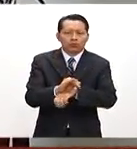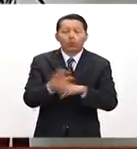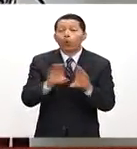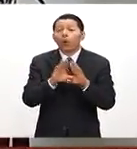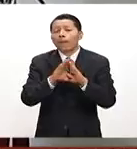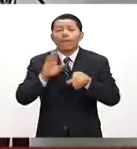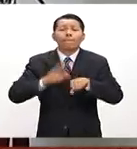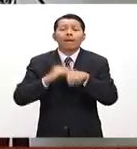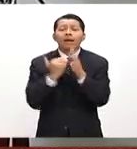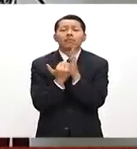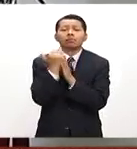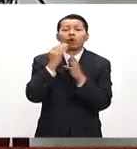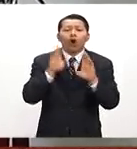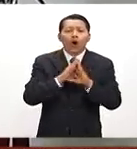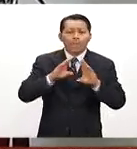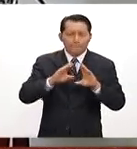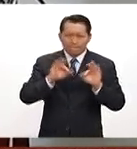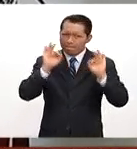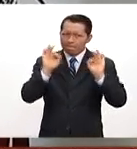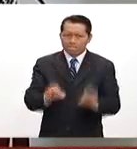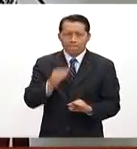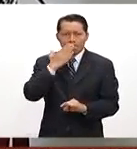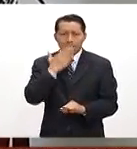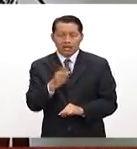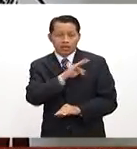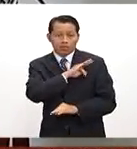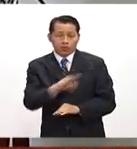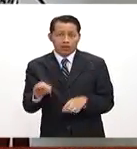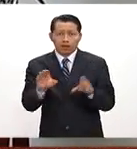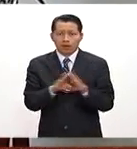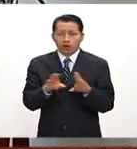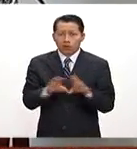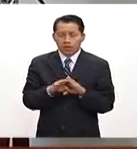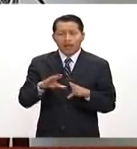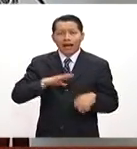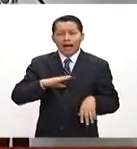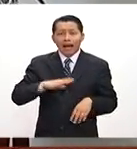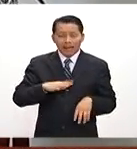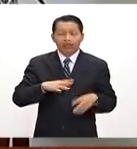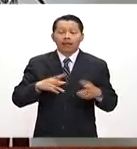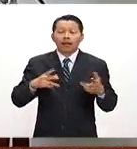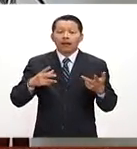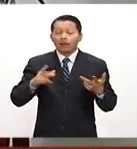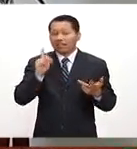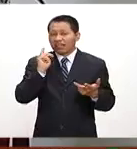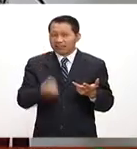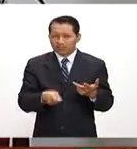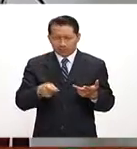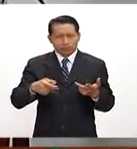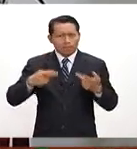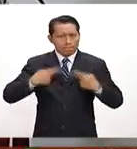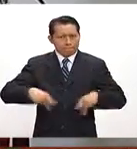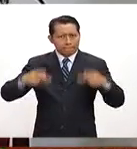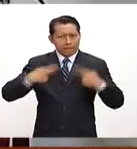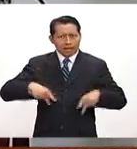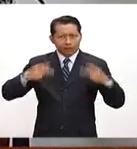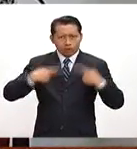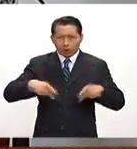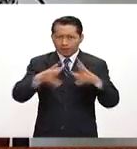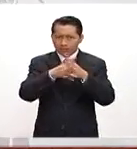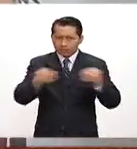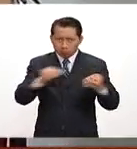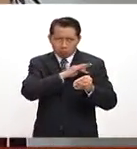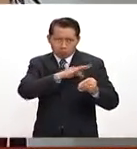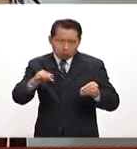Incrementa de forma notable la posibilidad de identificar con certeza a las personas no